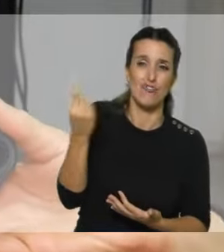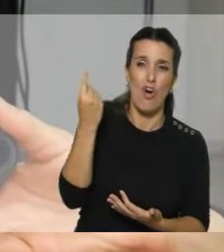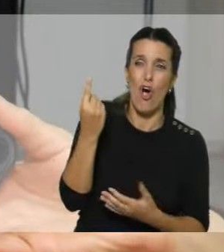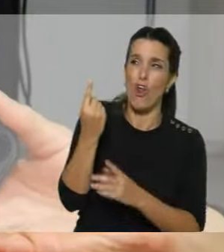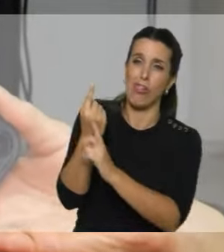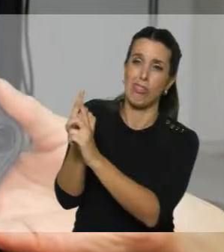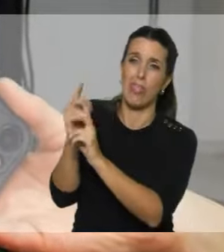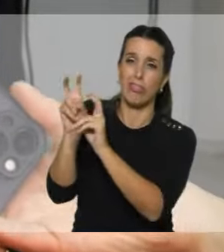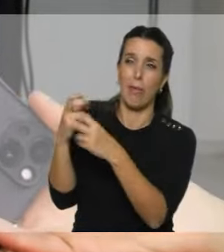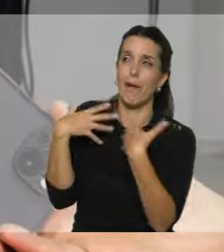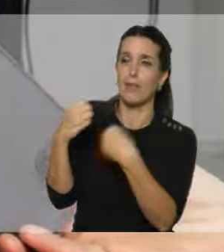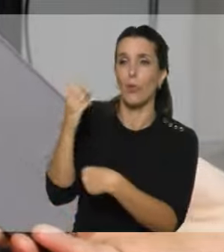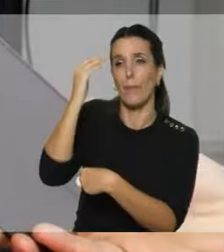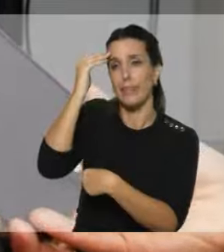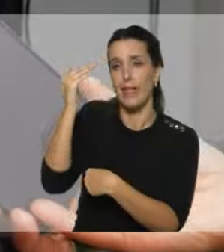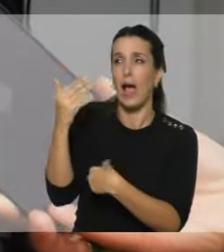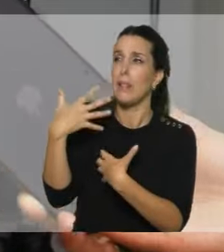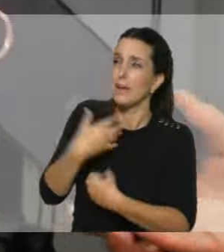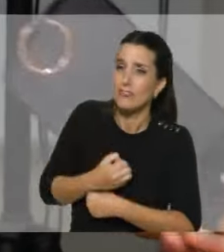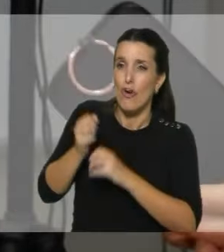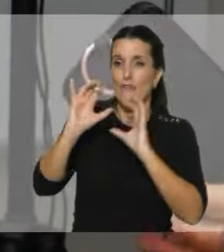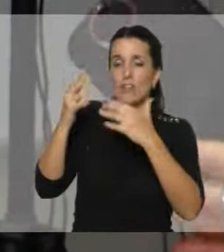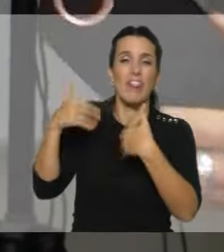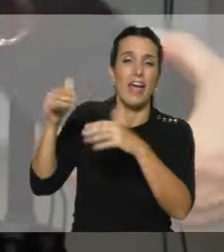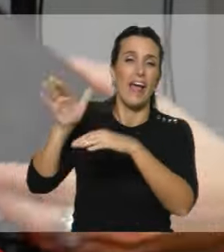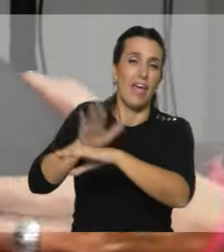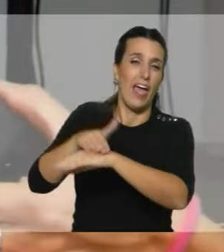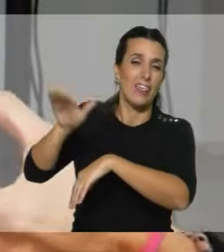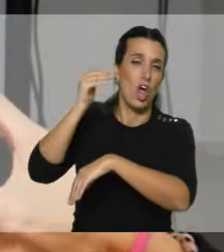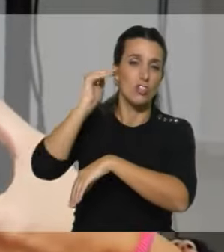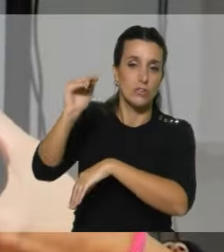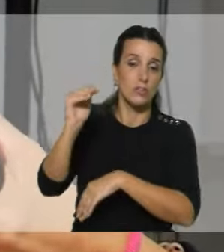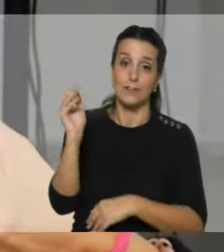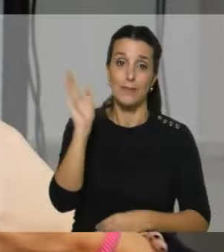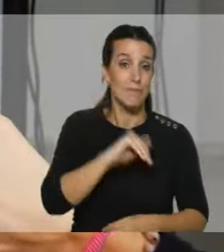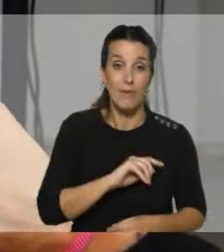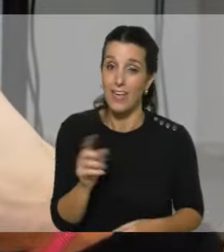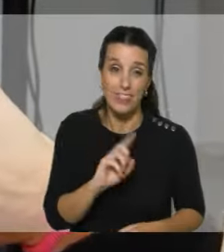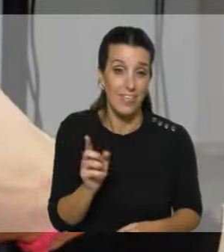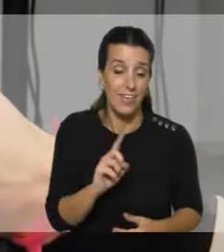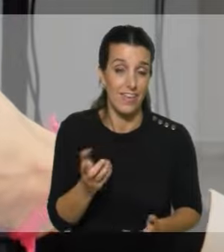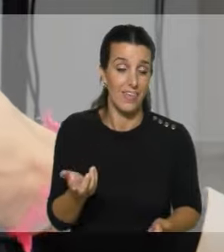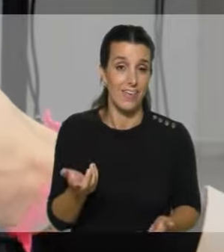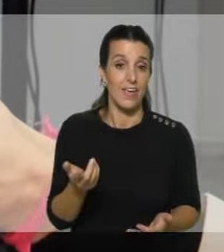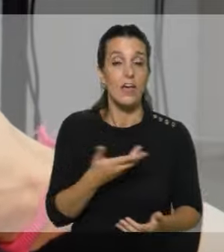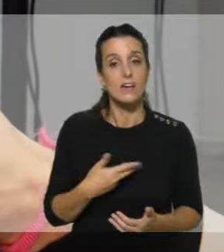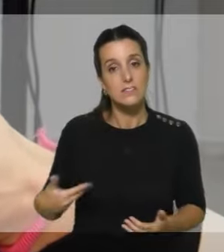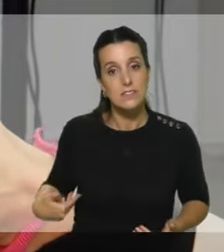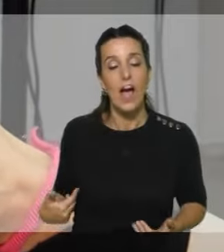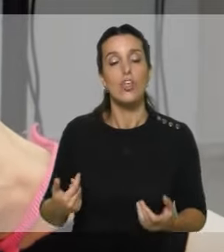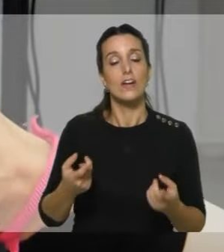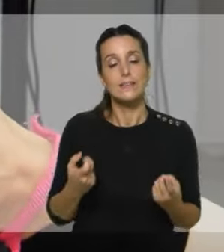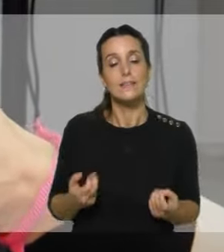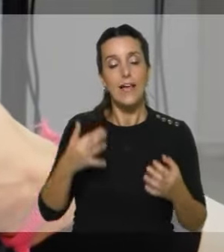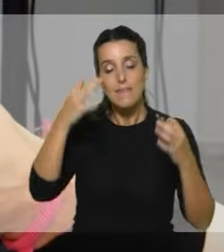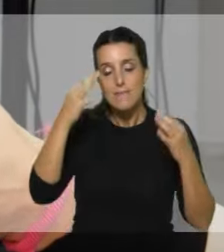atendiendo los temas de salud mental, de depresión y de violencia, no se puede. Tenemos que estar, el Estado tiene que estar presente